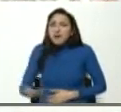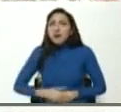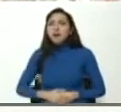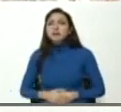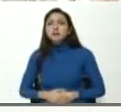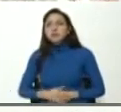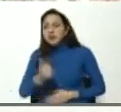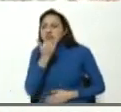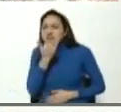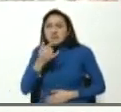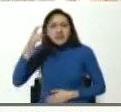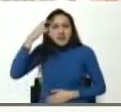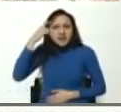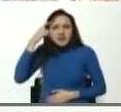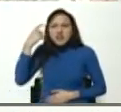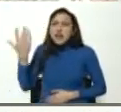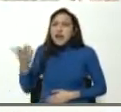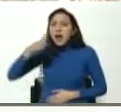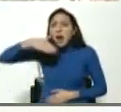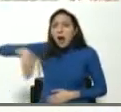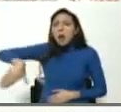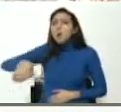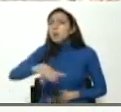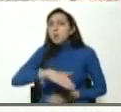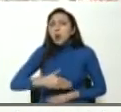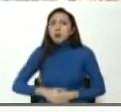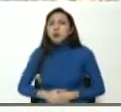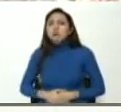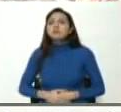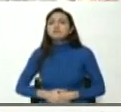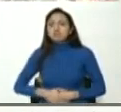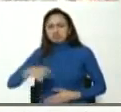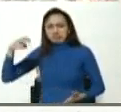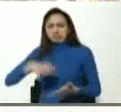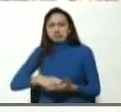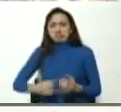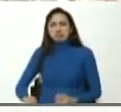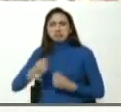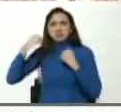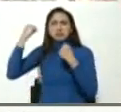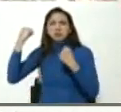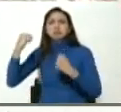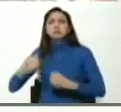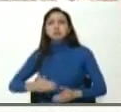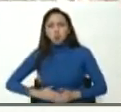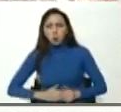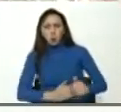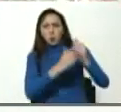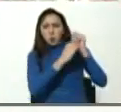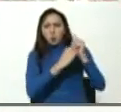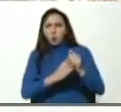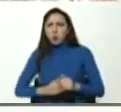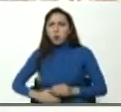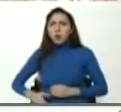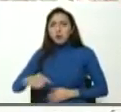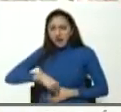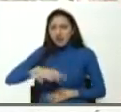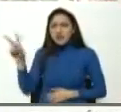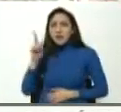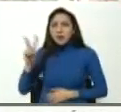pasaría el día en que el pueblo rebelde valiente corajudo de venezuela